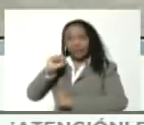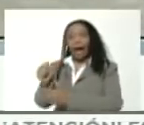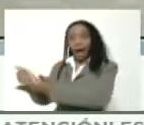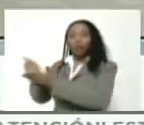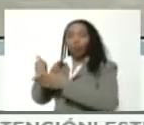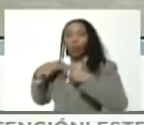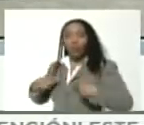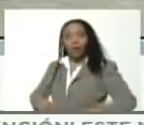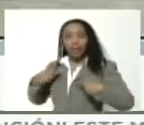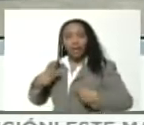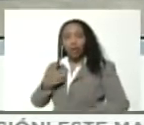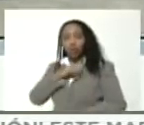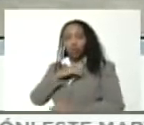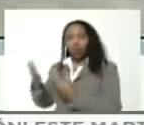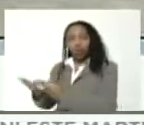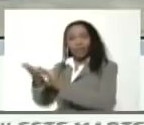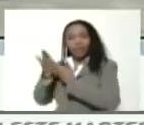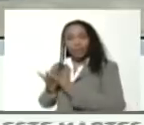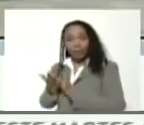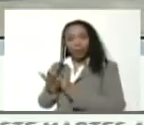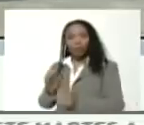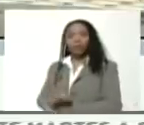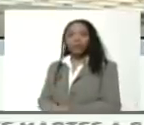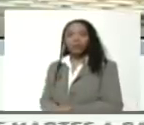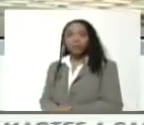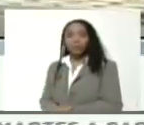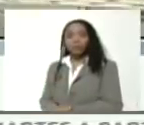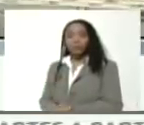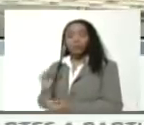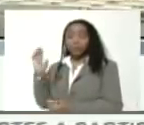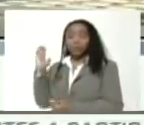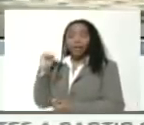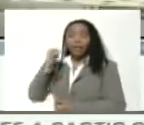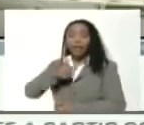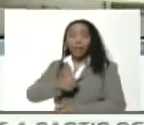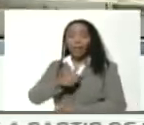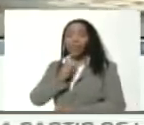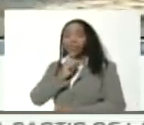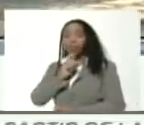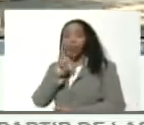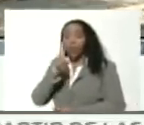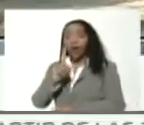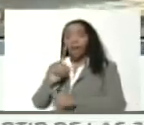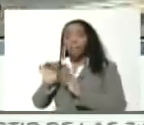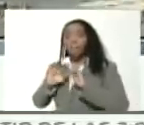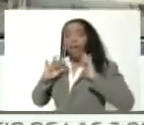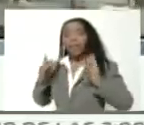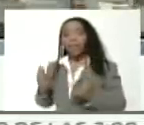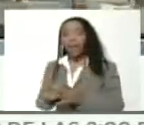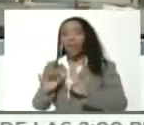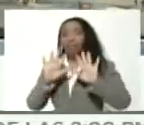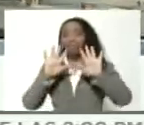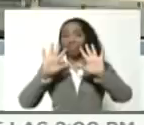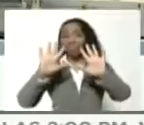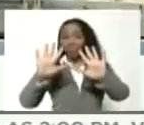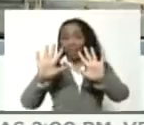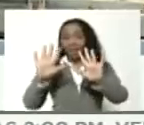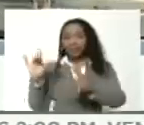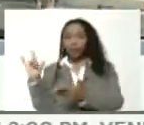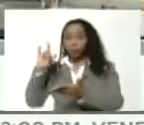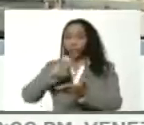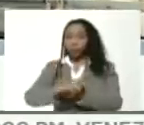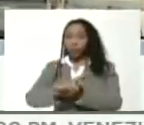humanitaria que hemos recibido durante épocas difíciles, durante una pandemia, 10 vuelos con la República Popular